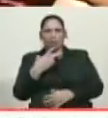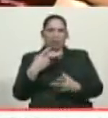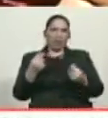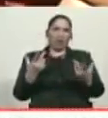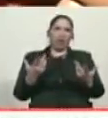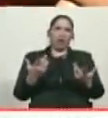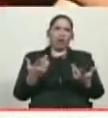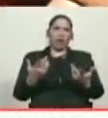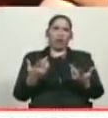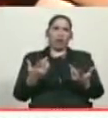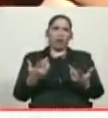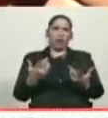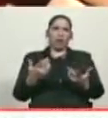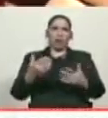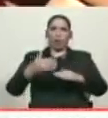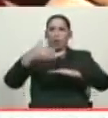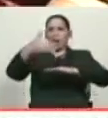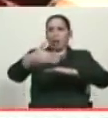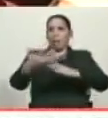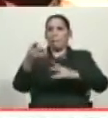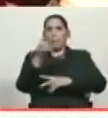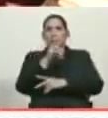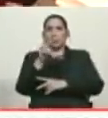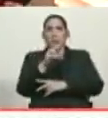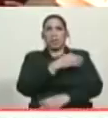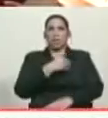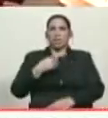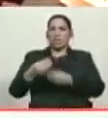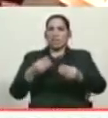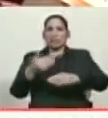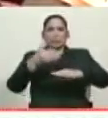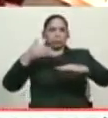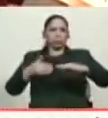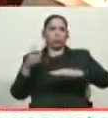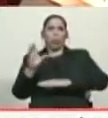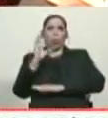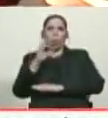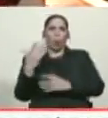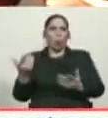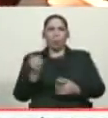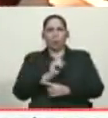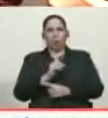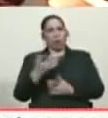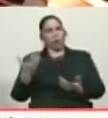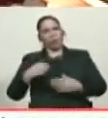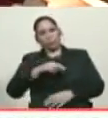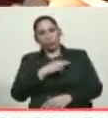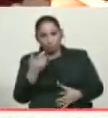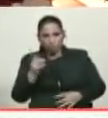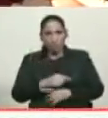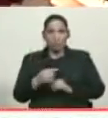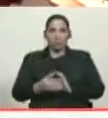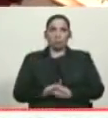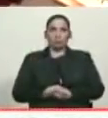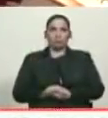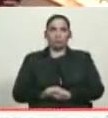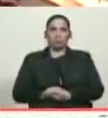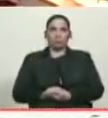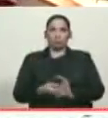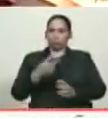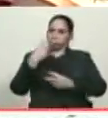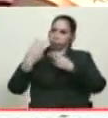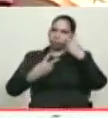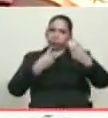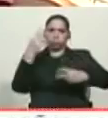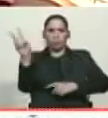es poner del lado de Venezuela lo que ellos quieren hacer del lado de Colombia. No, nosotros tenemos toda la vida dándole la vuelta a Venezuela con alegría.